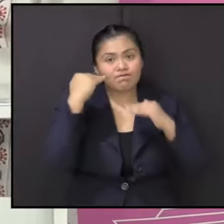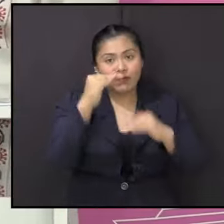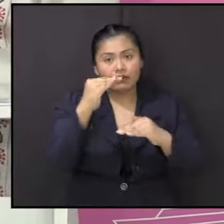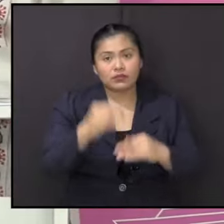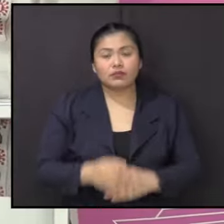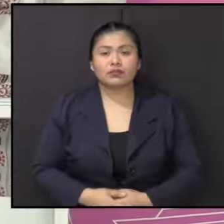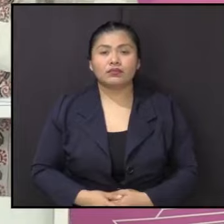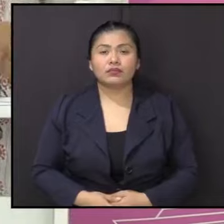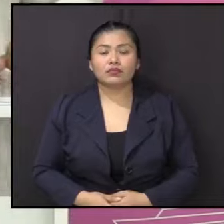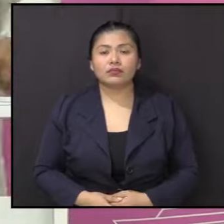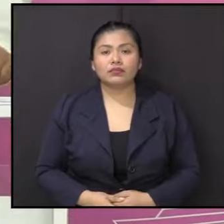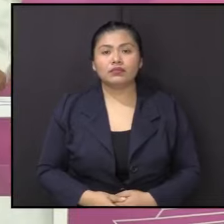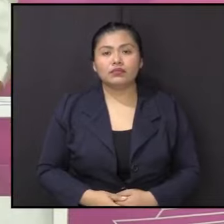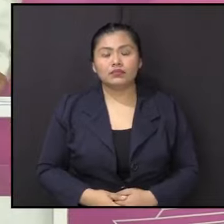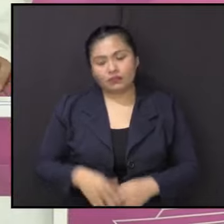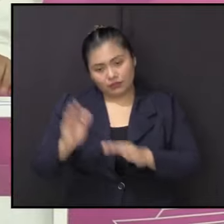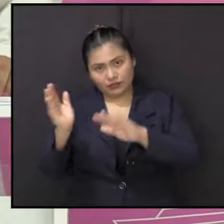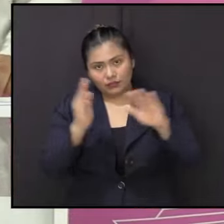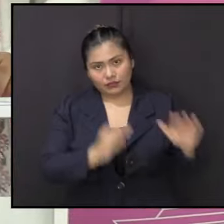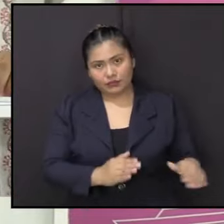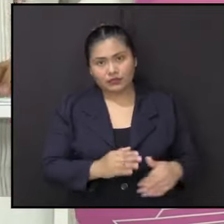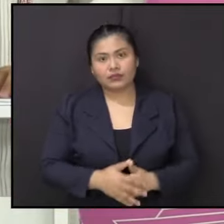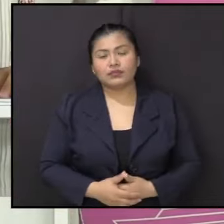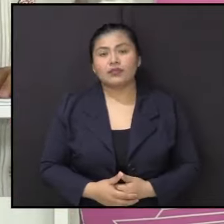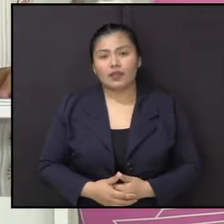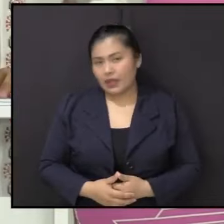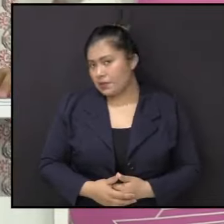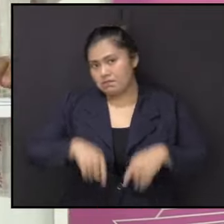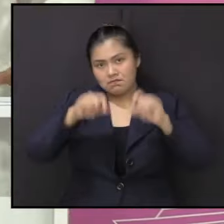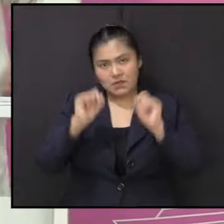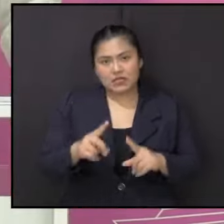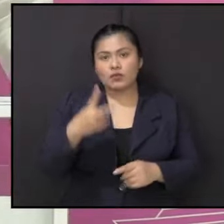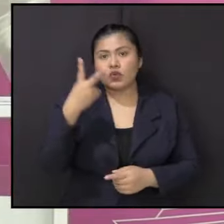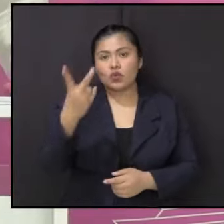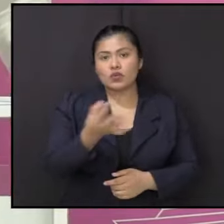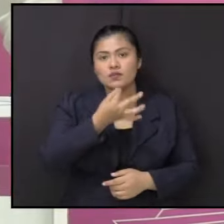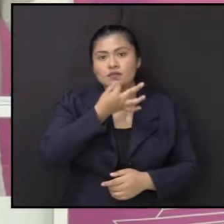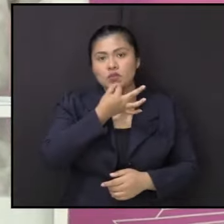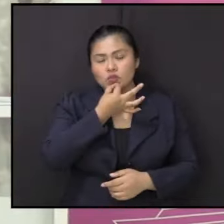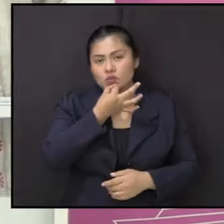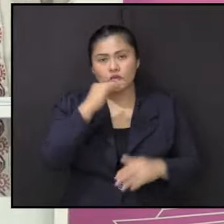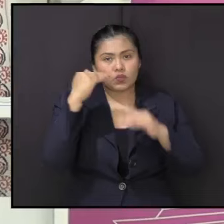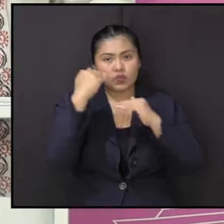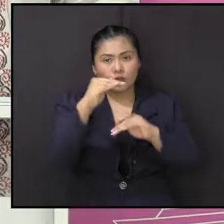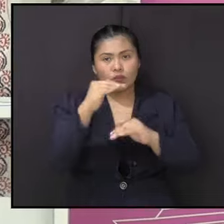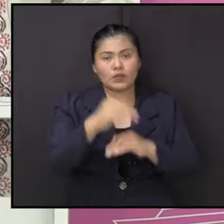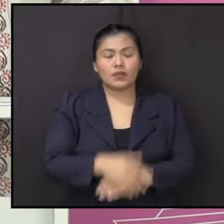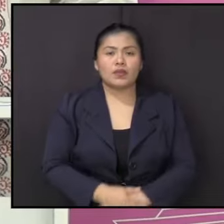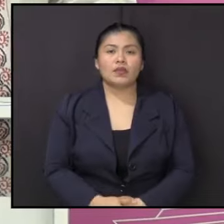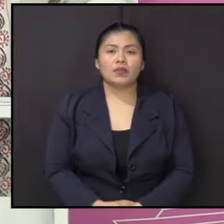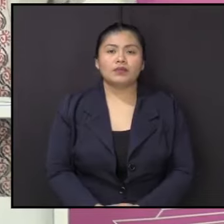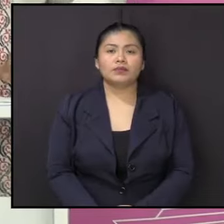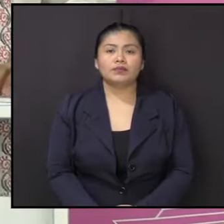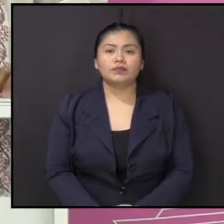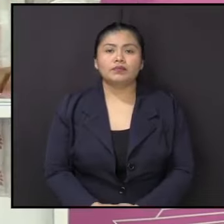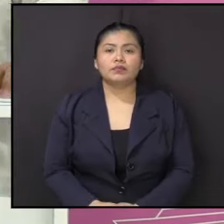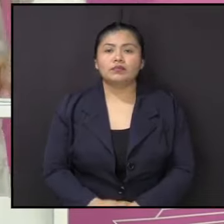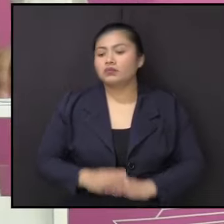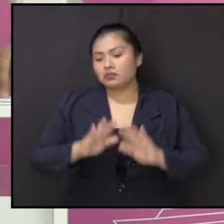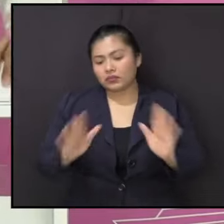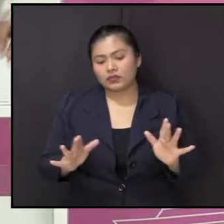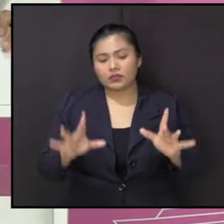Lucy. Pasamos con la siguiente intervención. Igualmente tienen hasta 2 minutos cada una. La pregunta sería, ya hablaron de